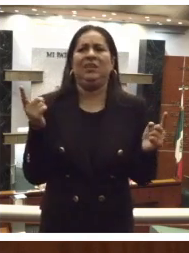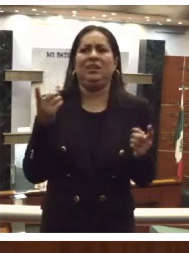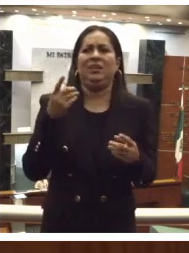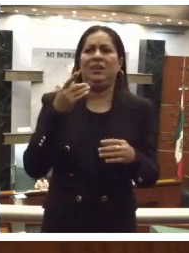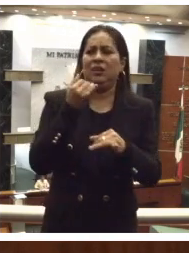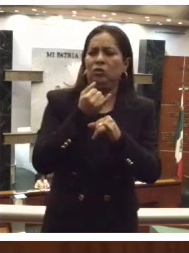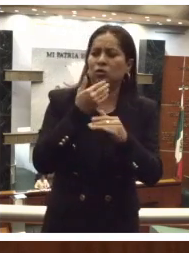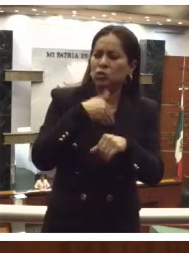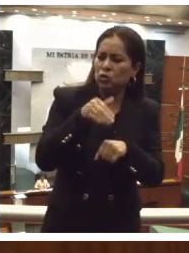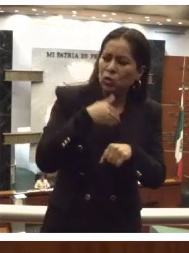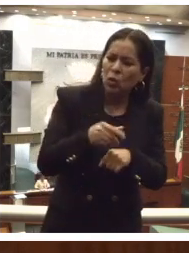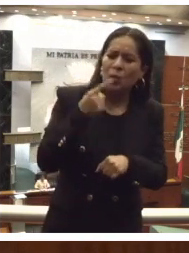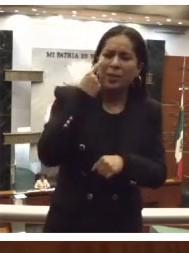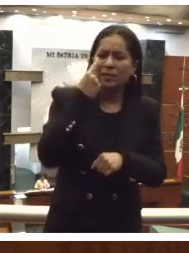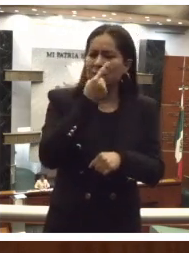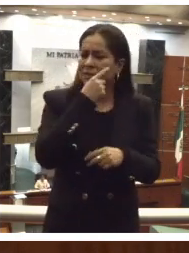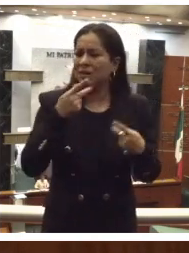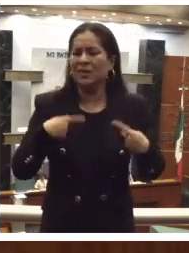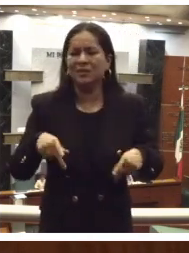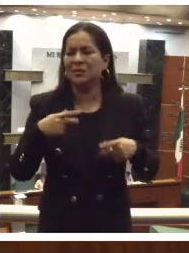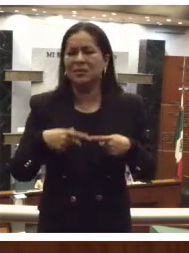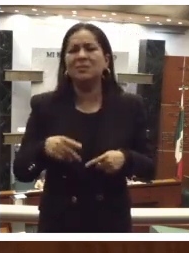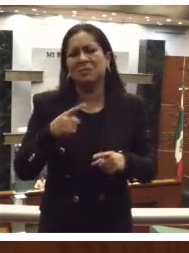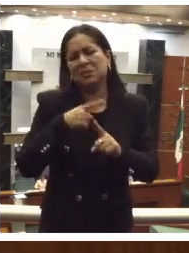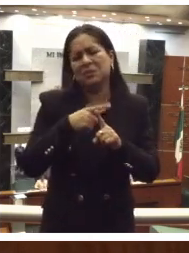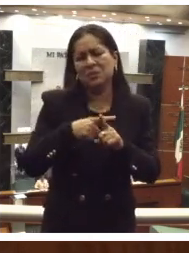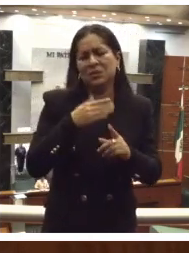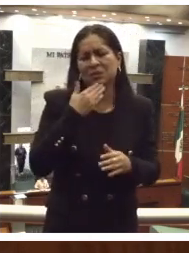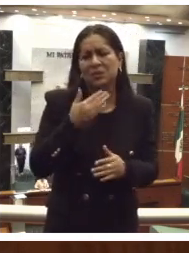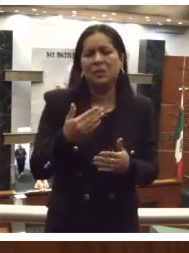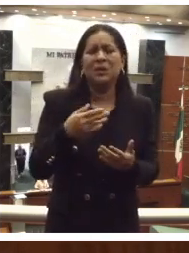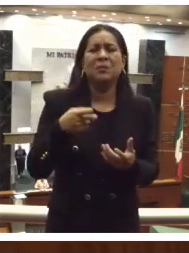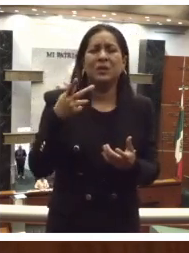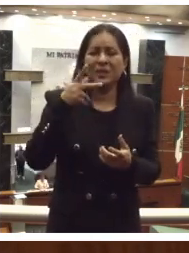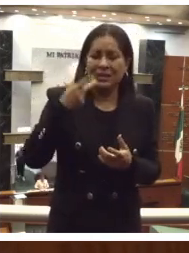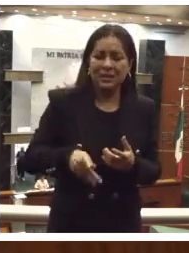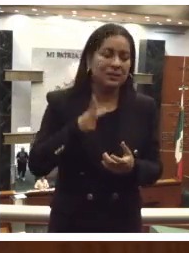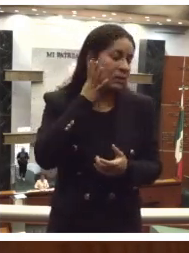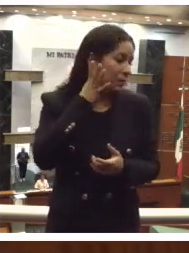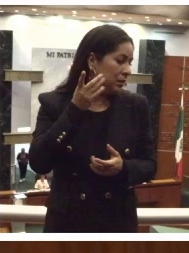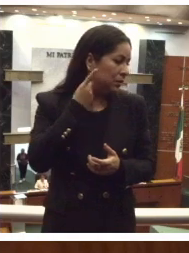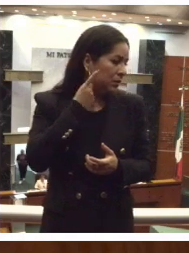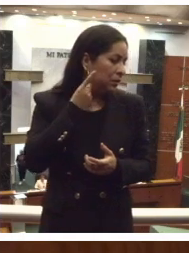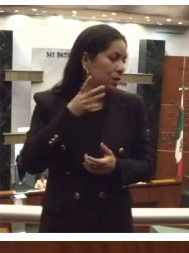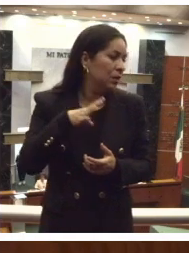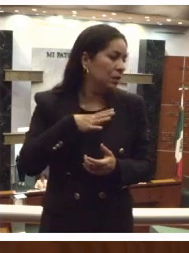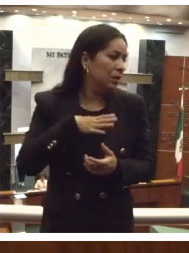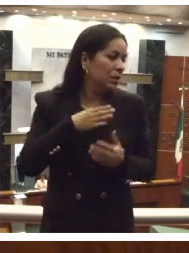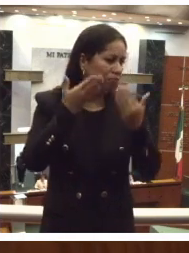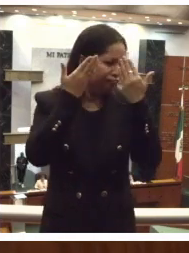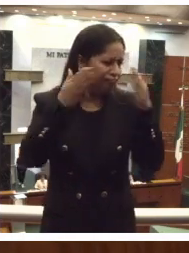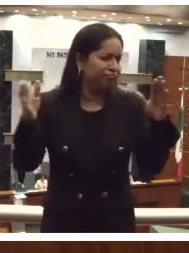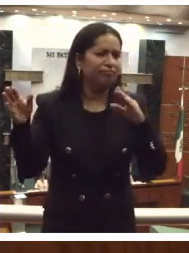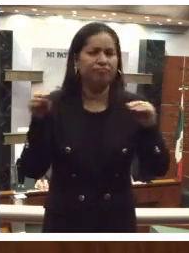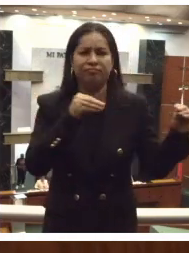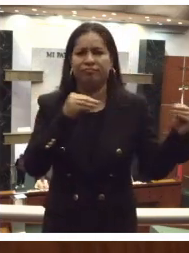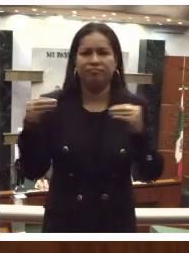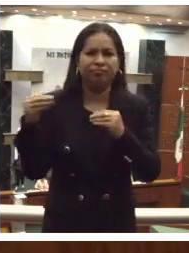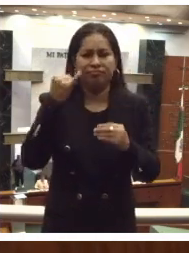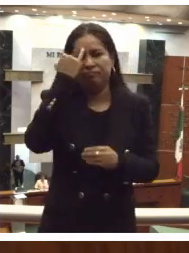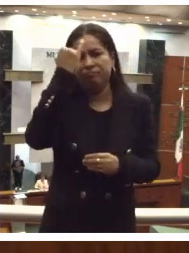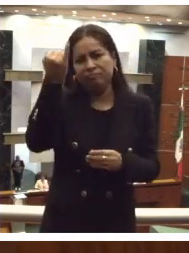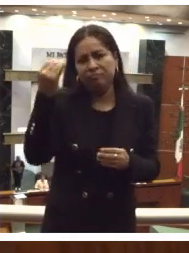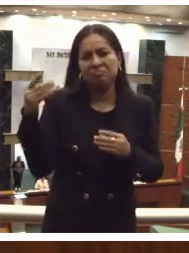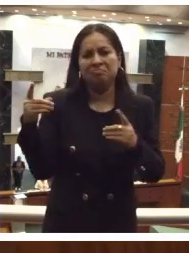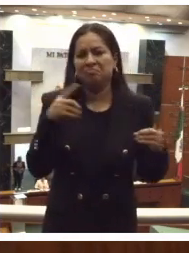de la percepción de la ciudadanía. Y eso es positivo, porque en este Congreso de Guerrero hay apertura a la discusión de las ideas,